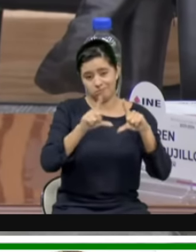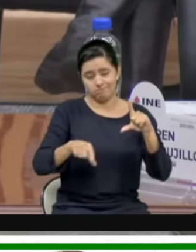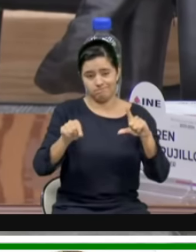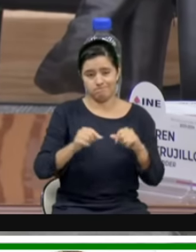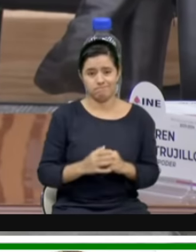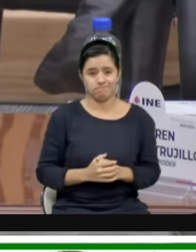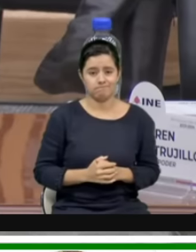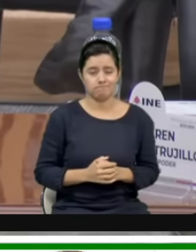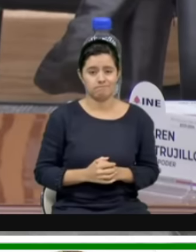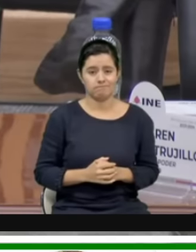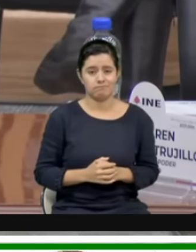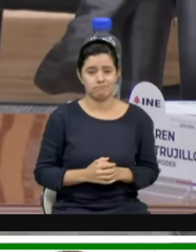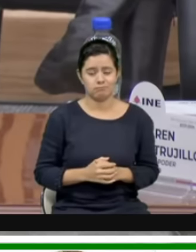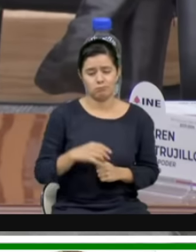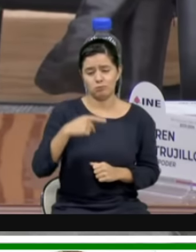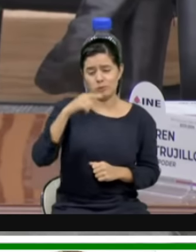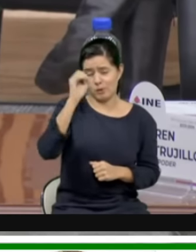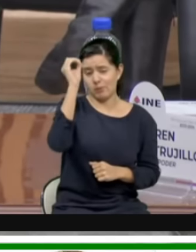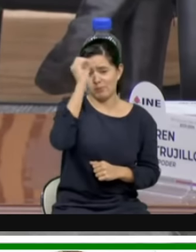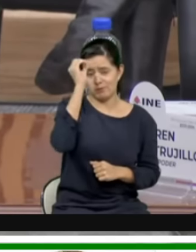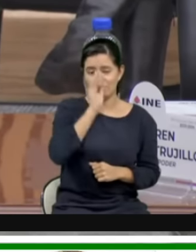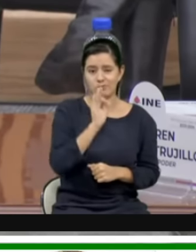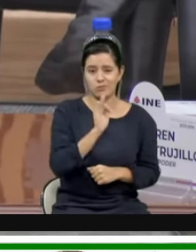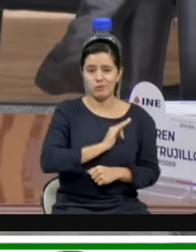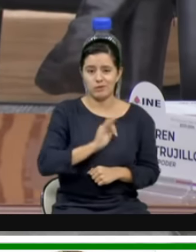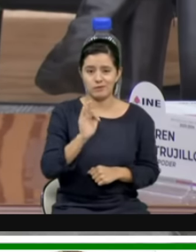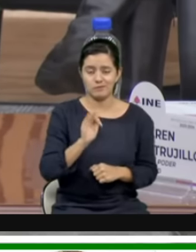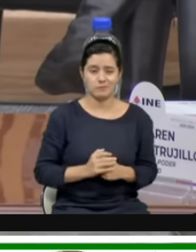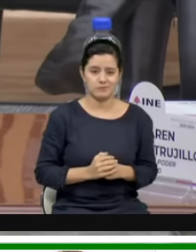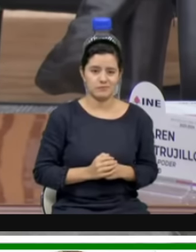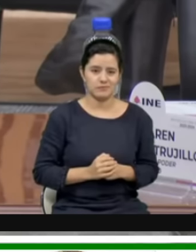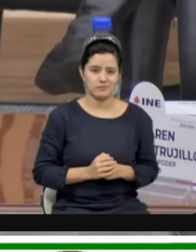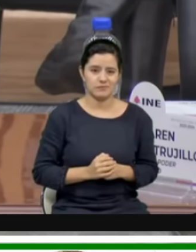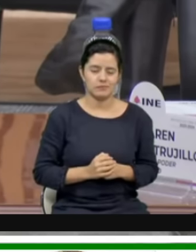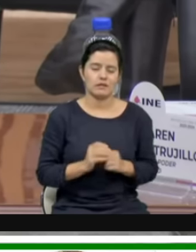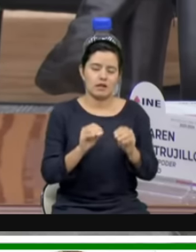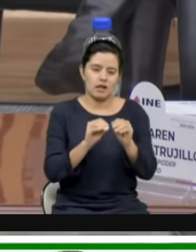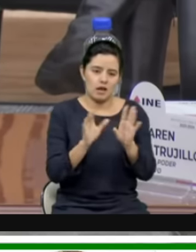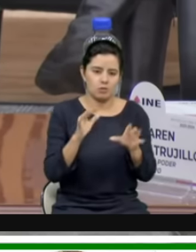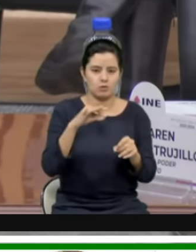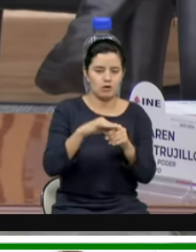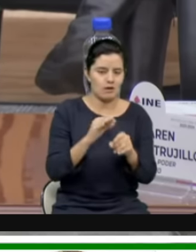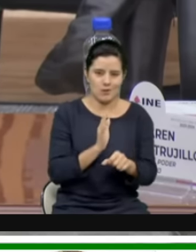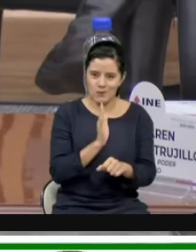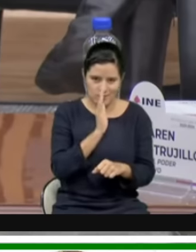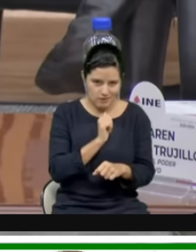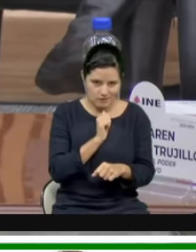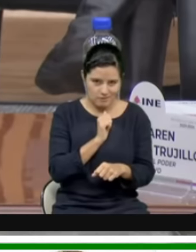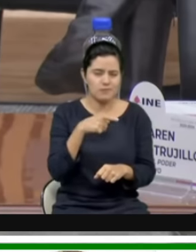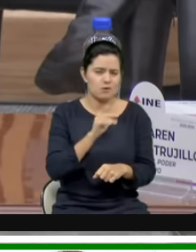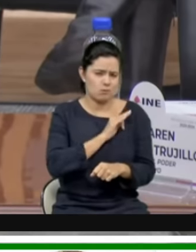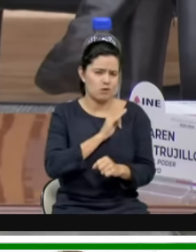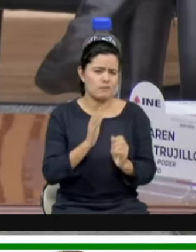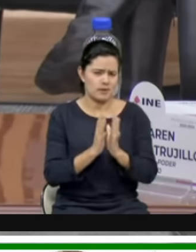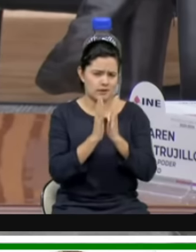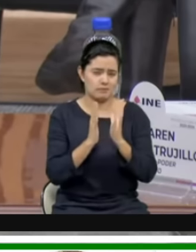país con voz desde luego que sin voto y que no quiera